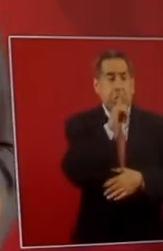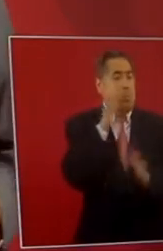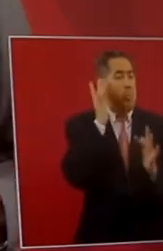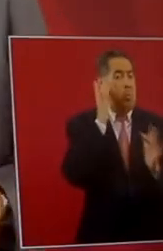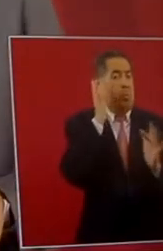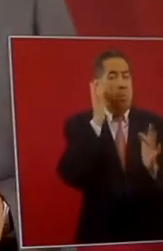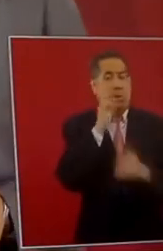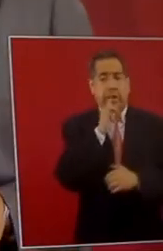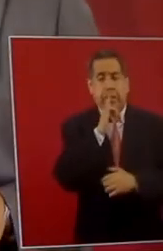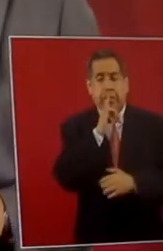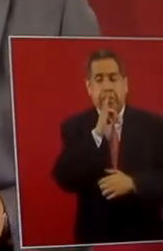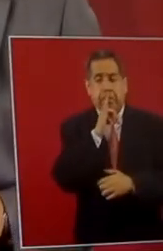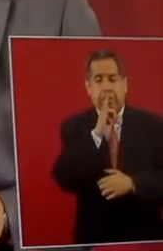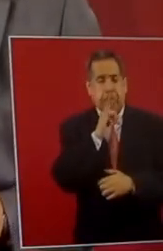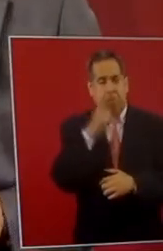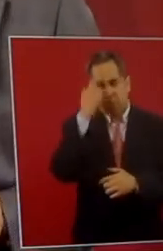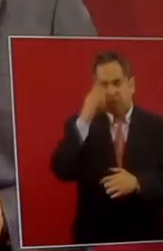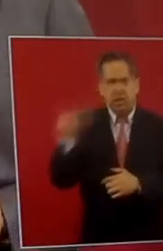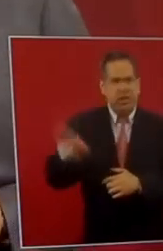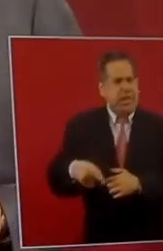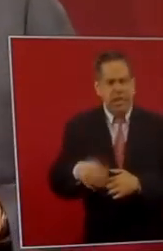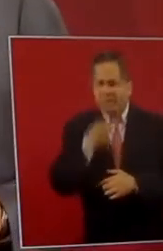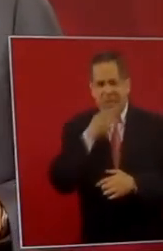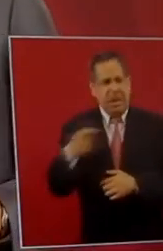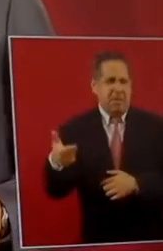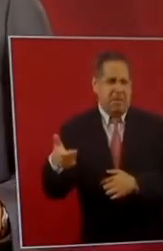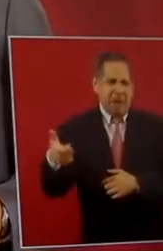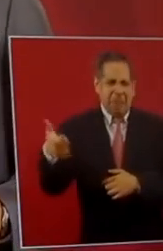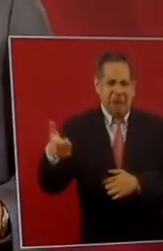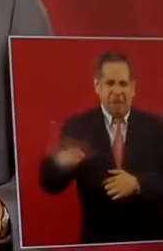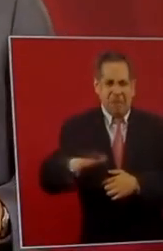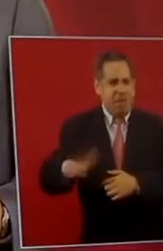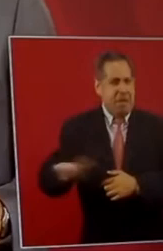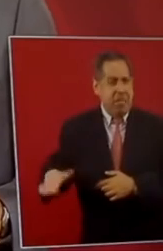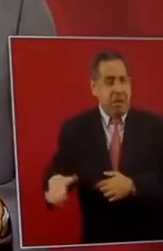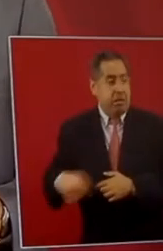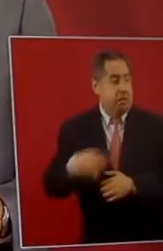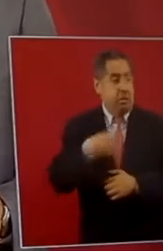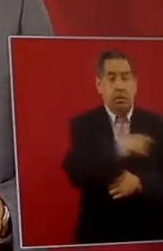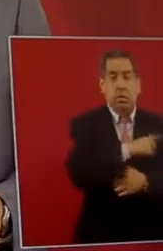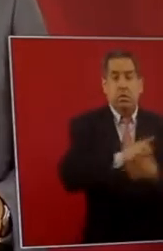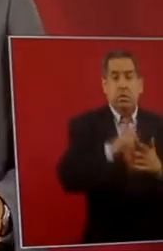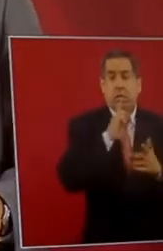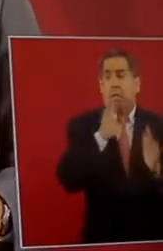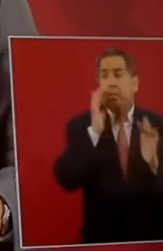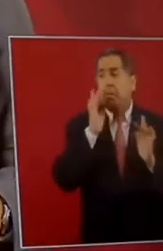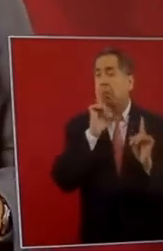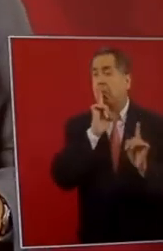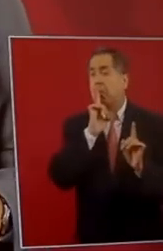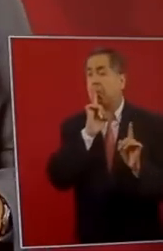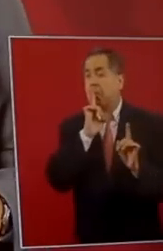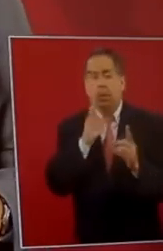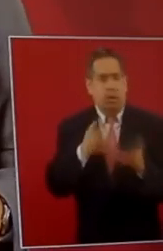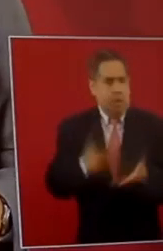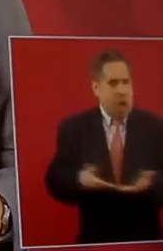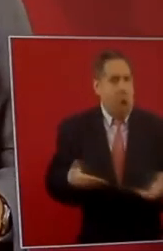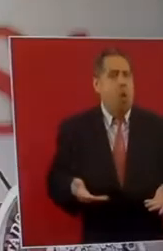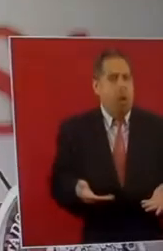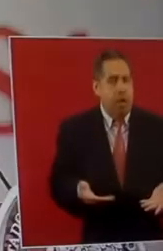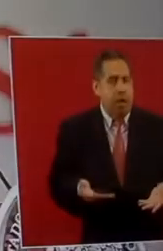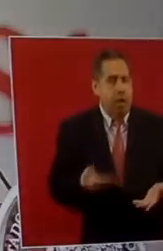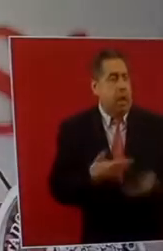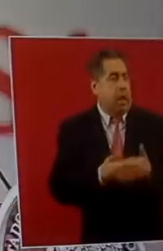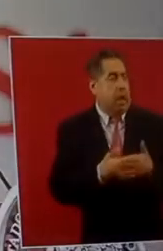de la República, algunos más, algunos menos, algunos iniciaron antes, algunos iniciaron después, pero entre